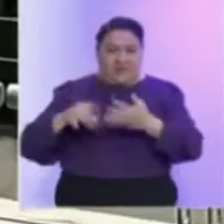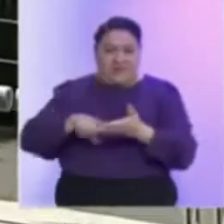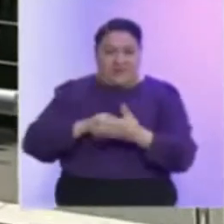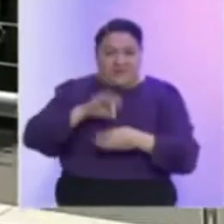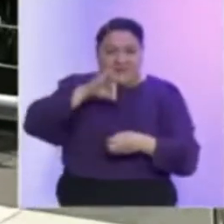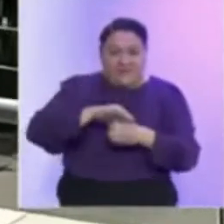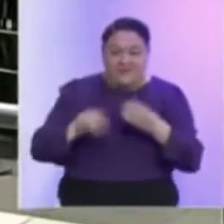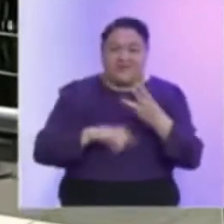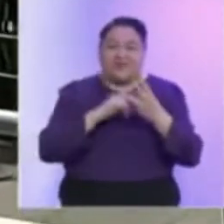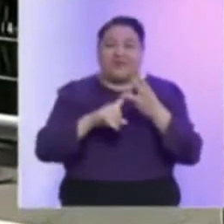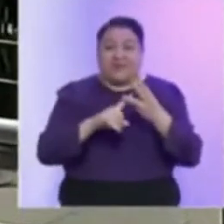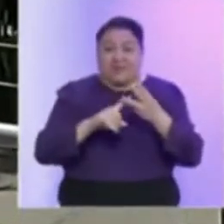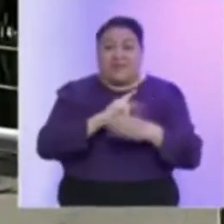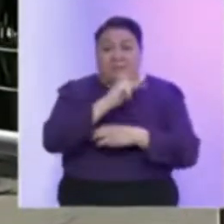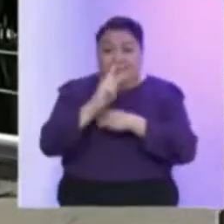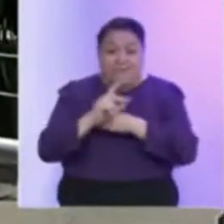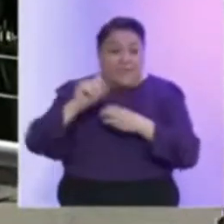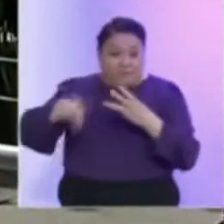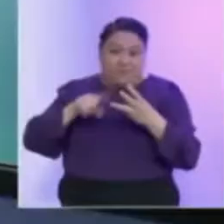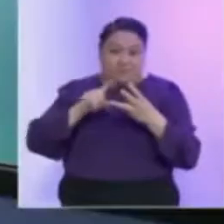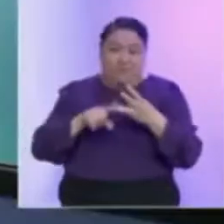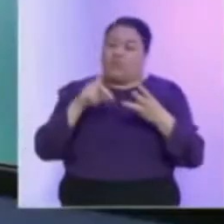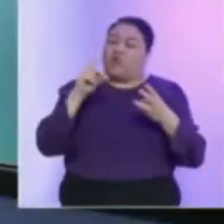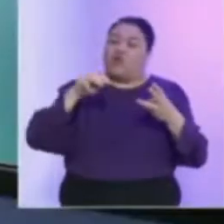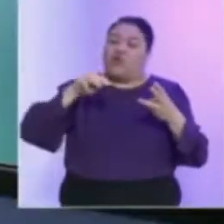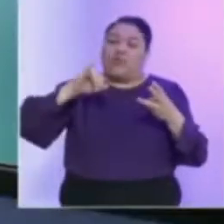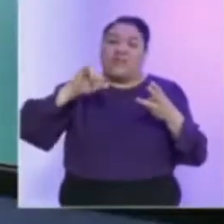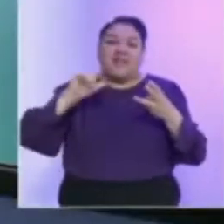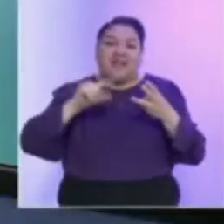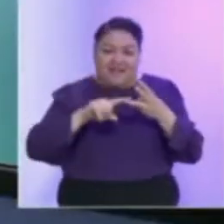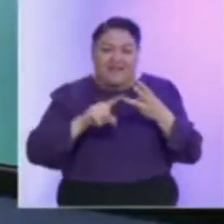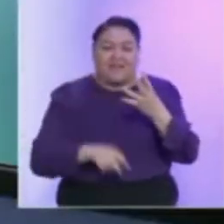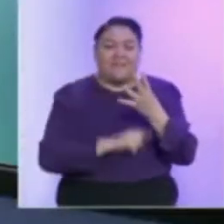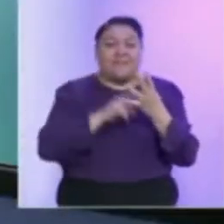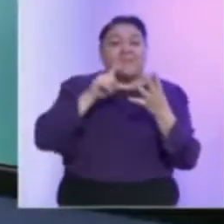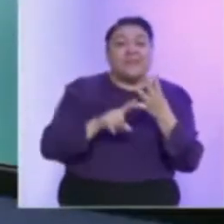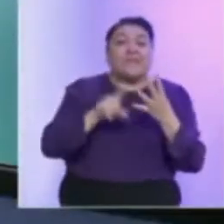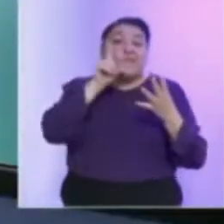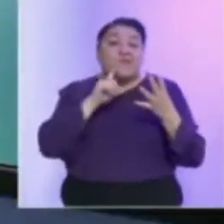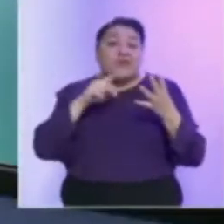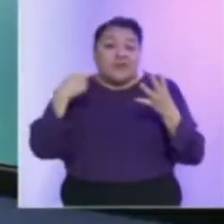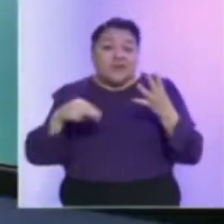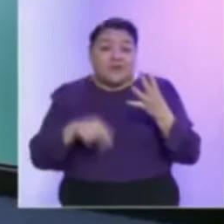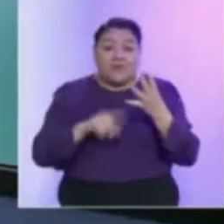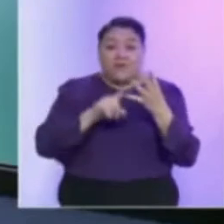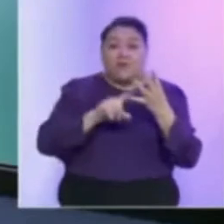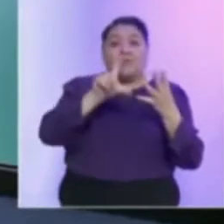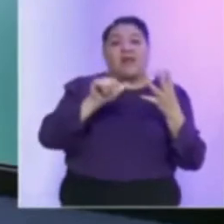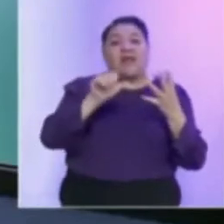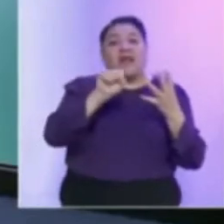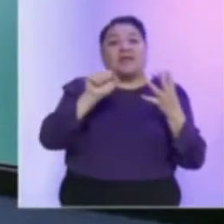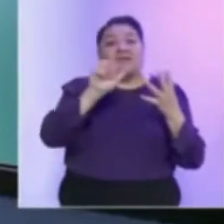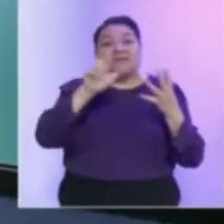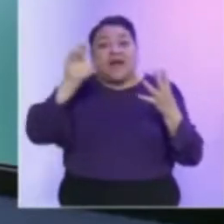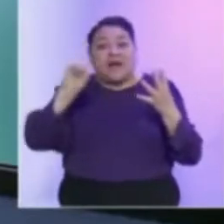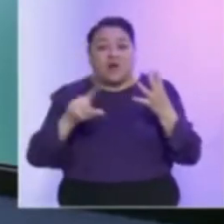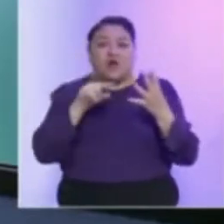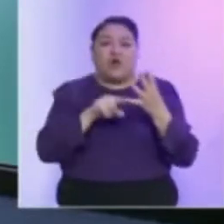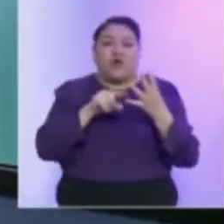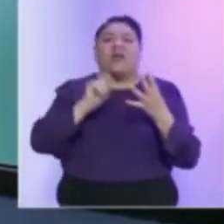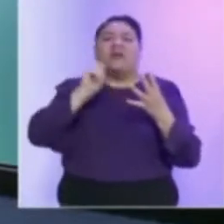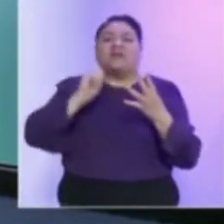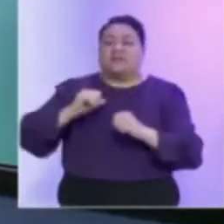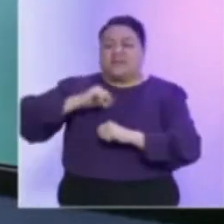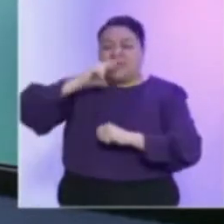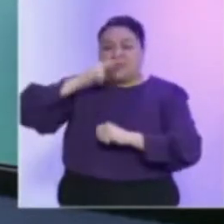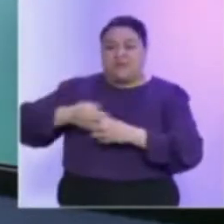Electoral también de la misma República Dominicana, Alejandra Lazarro, ella es prosecretaria